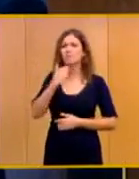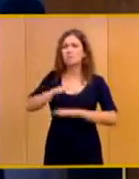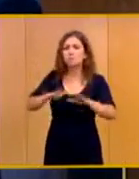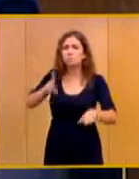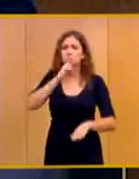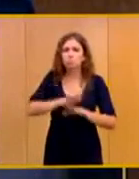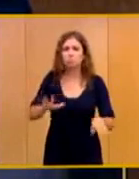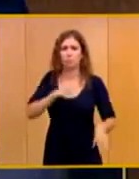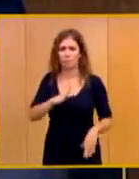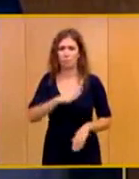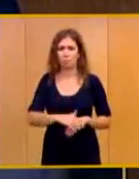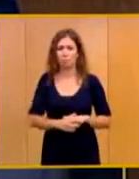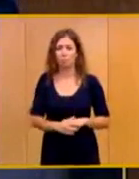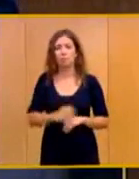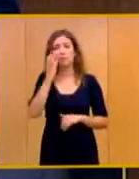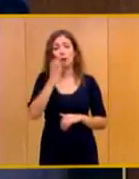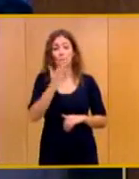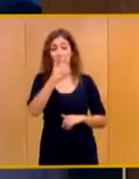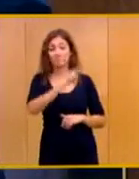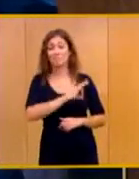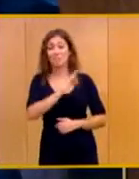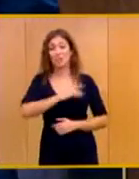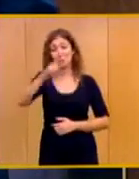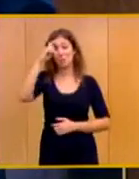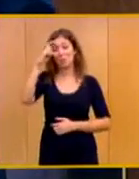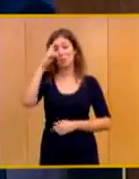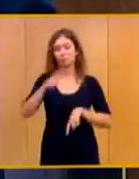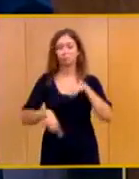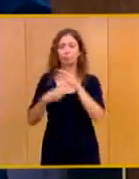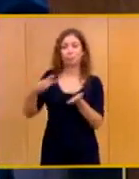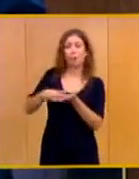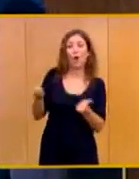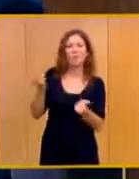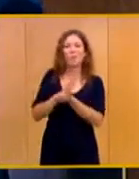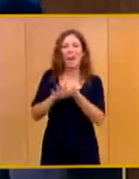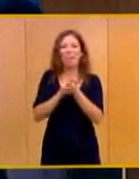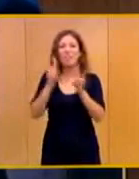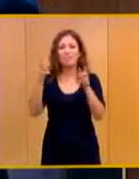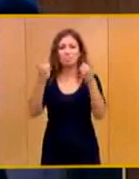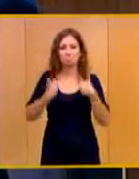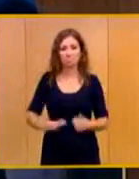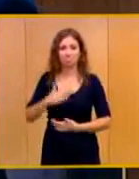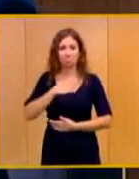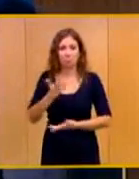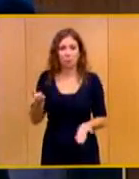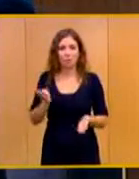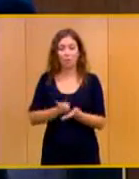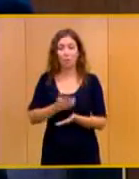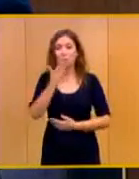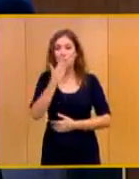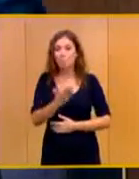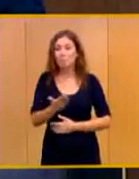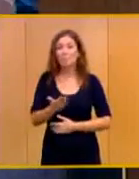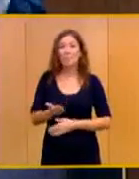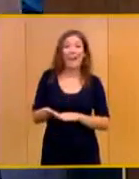Rodríguez Zapatero ha vuelto a subir a la tribuna para hablar de mí y me ha vuelto a decir las mismas cosas que en la intervención